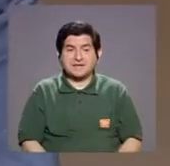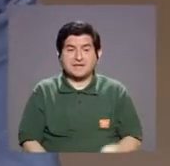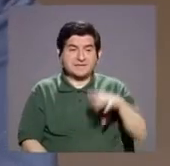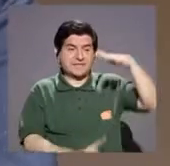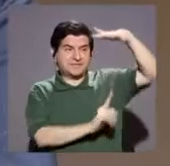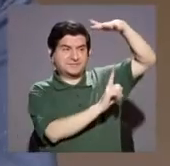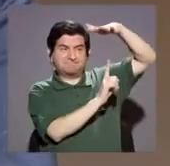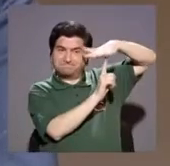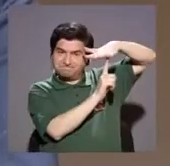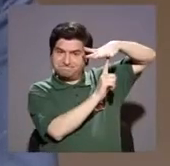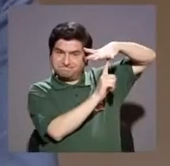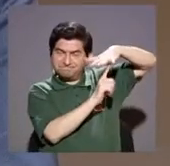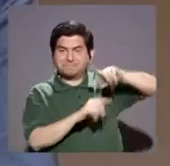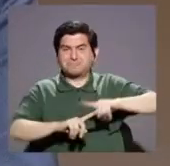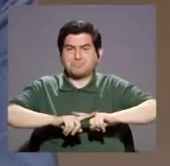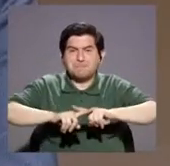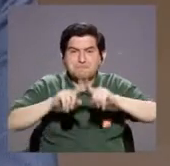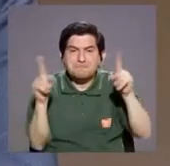yo pero